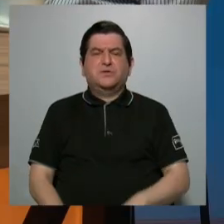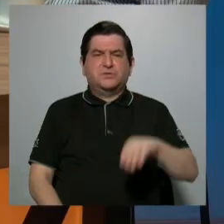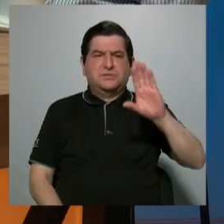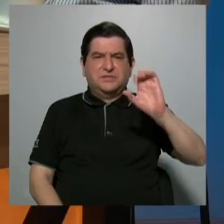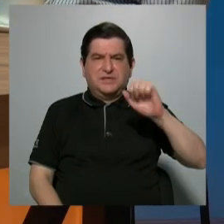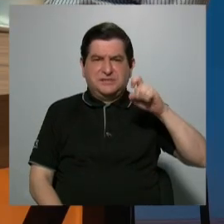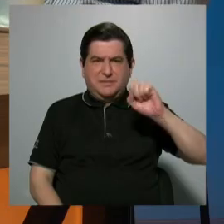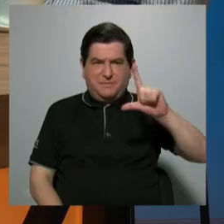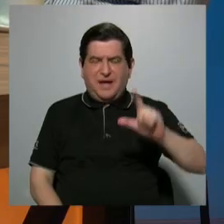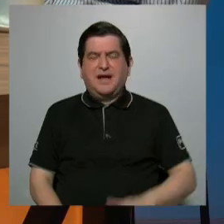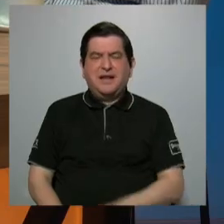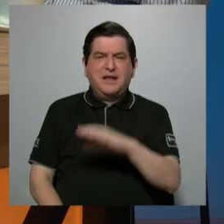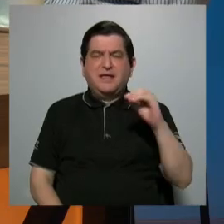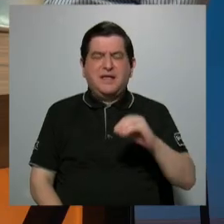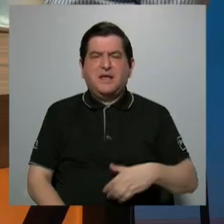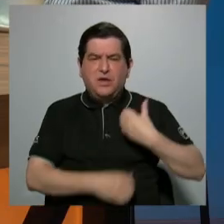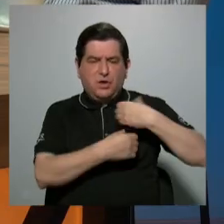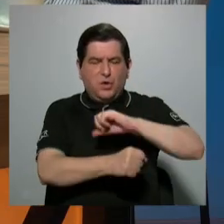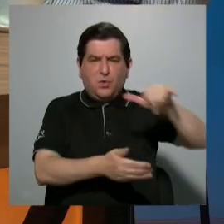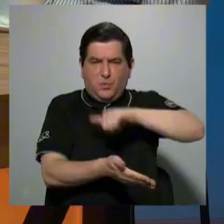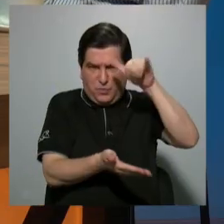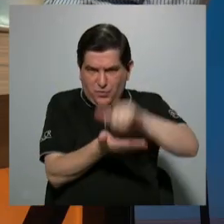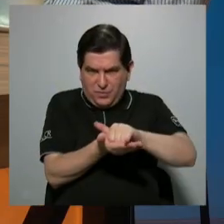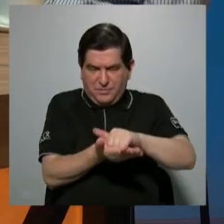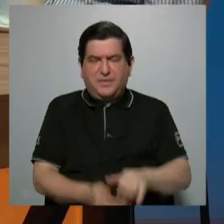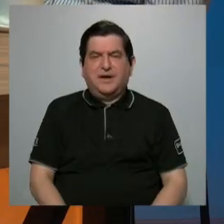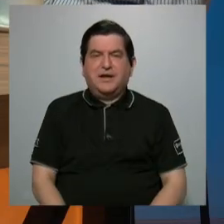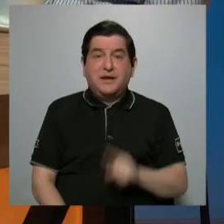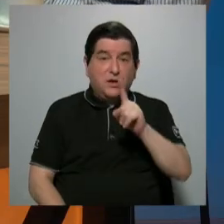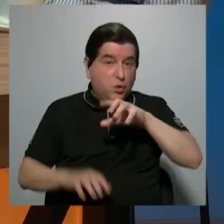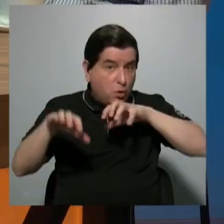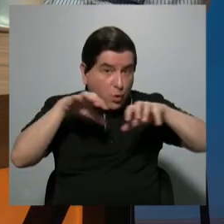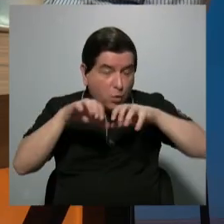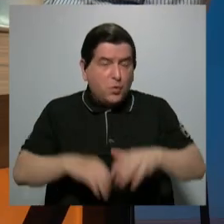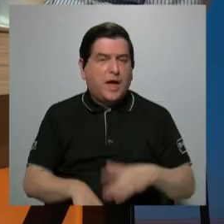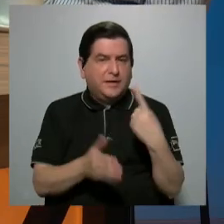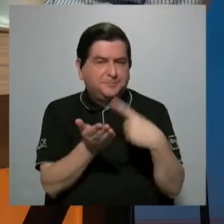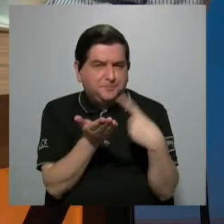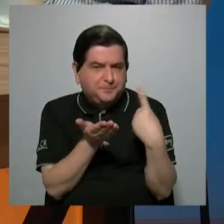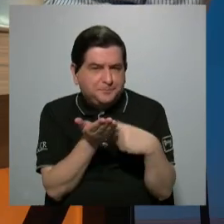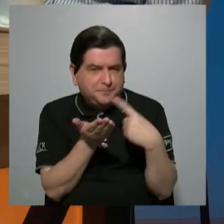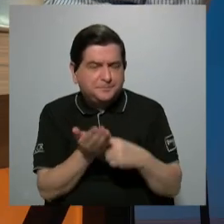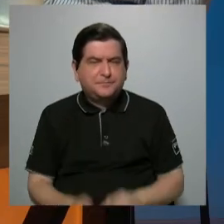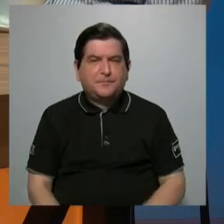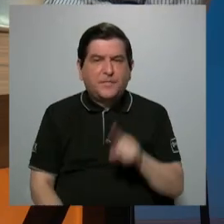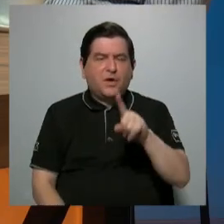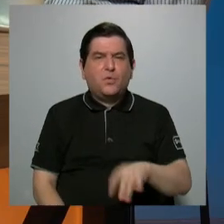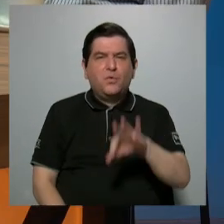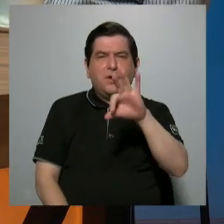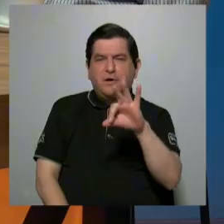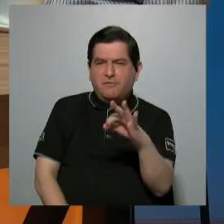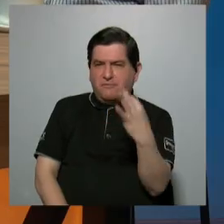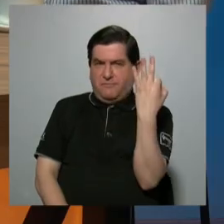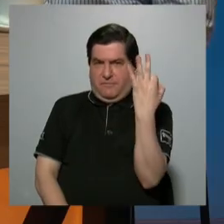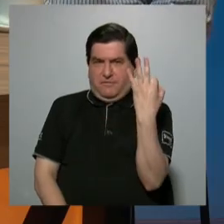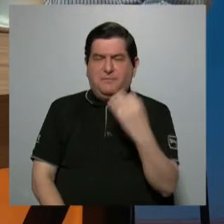con la Municipalidad de San José. Organizamos un evento para discutir sobre una figura